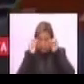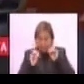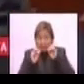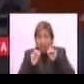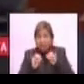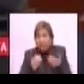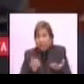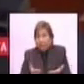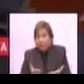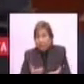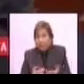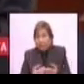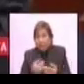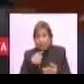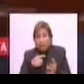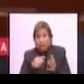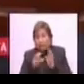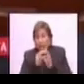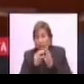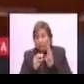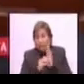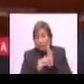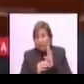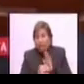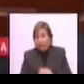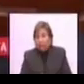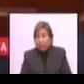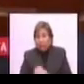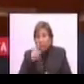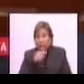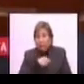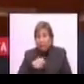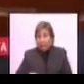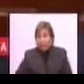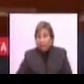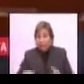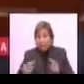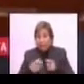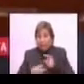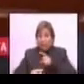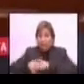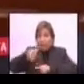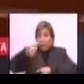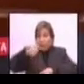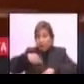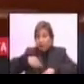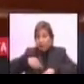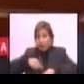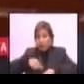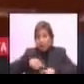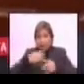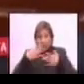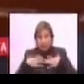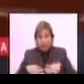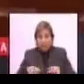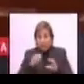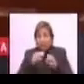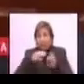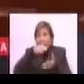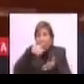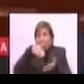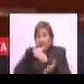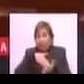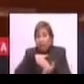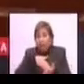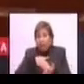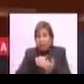desde que está vigente esta Constitución, que un presidente del Consejo de Ministros viene, no en investidura, sino en medio de su